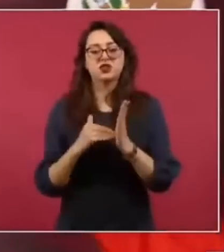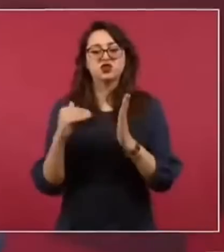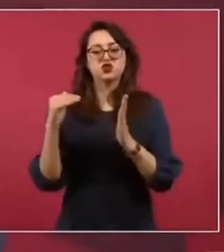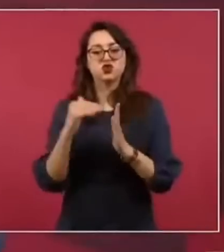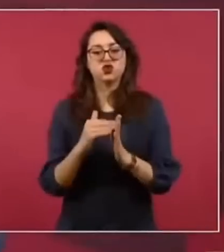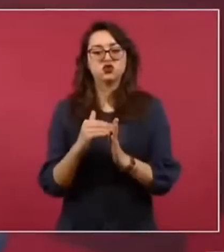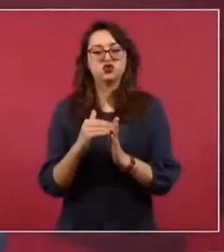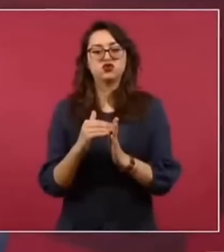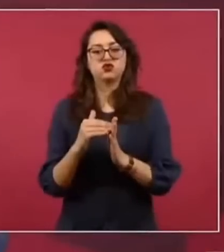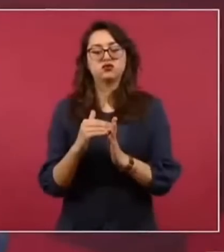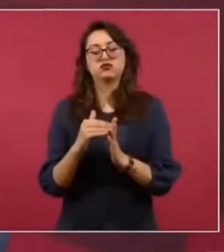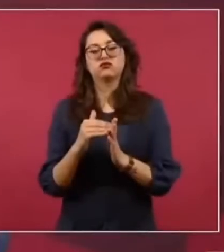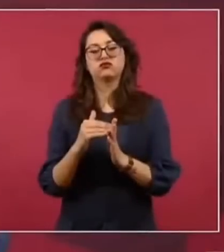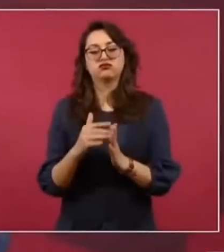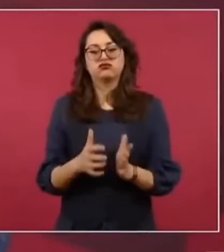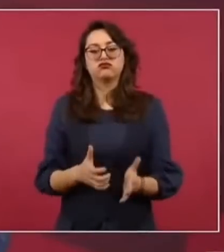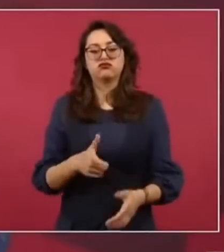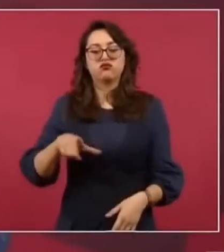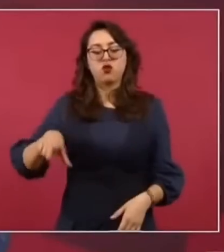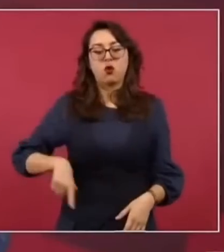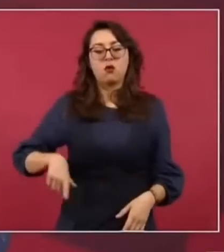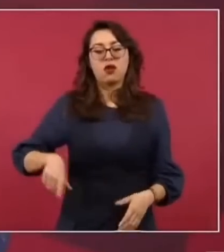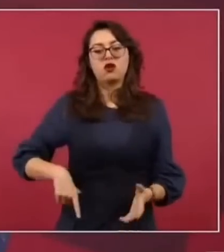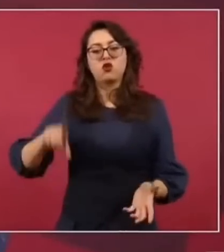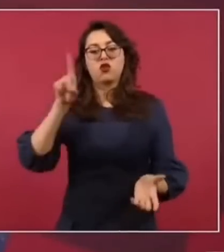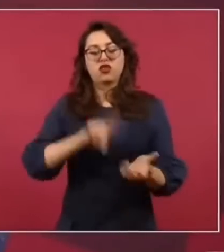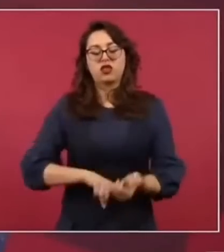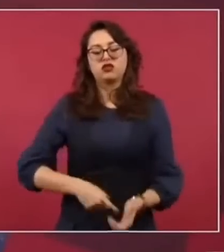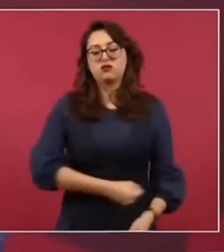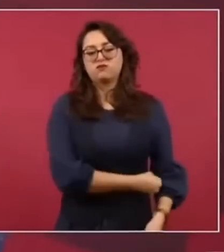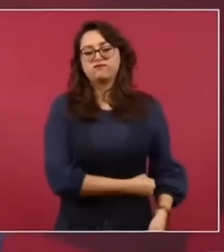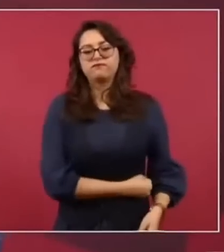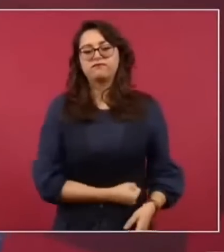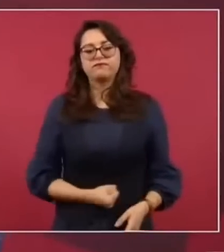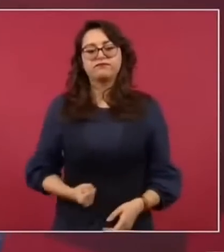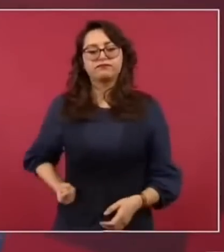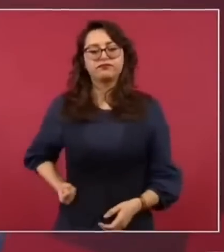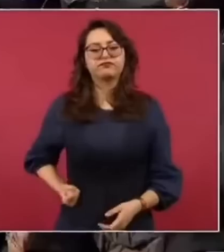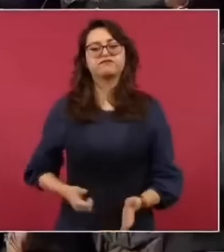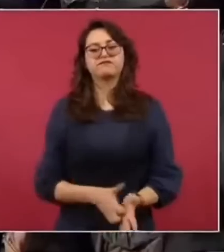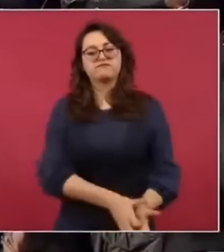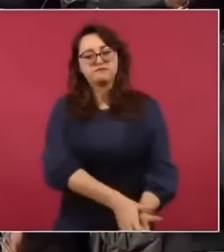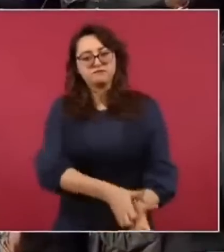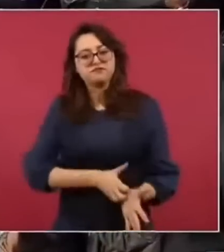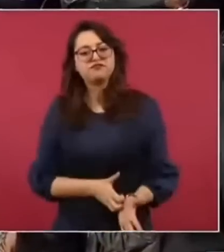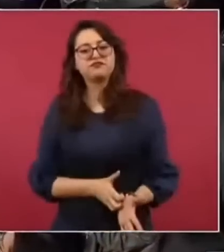por la aplicación de la política de austeridad republicana.